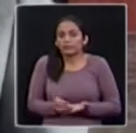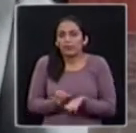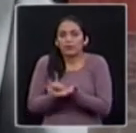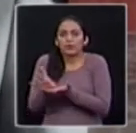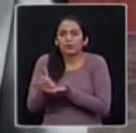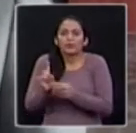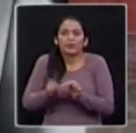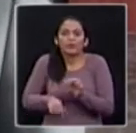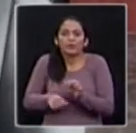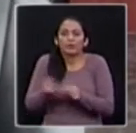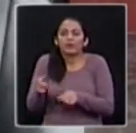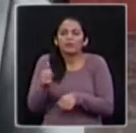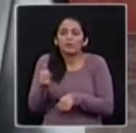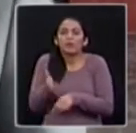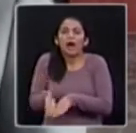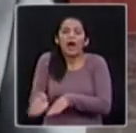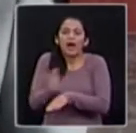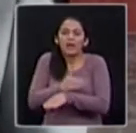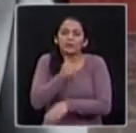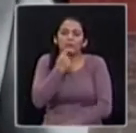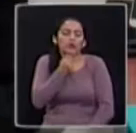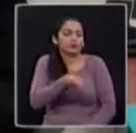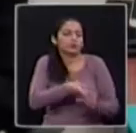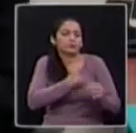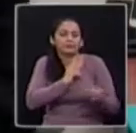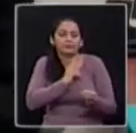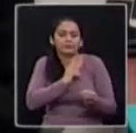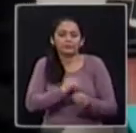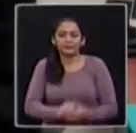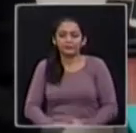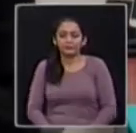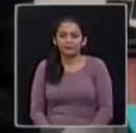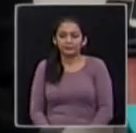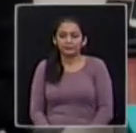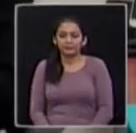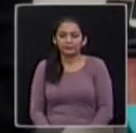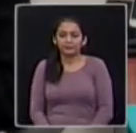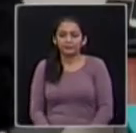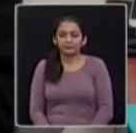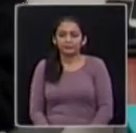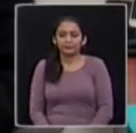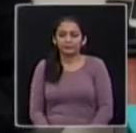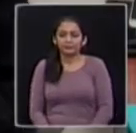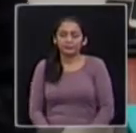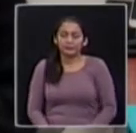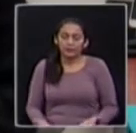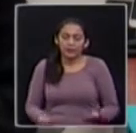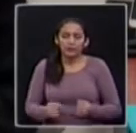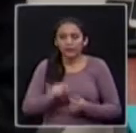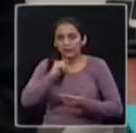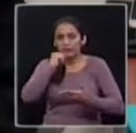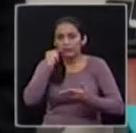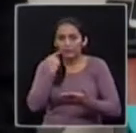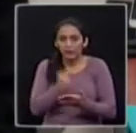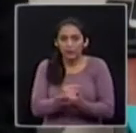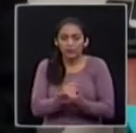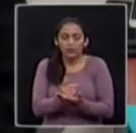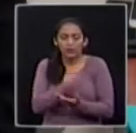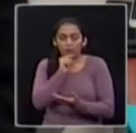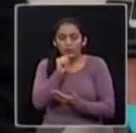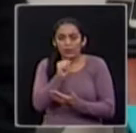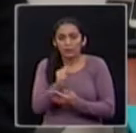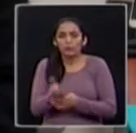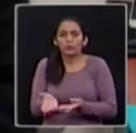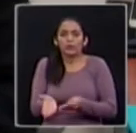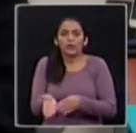procedía porque él ya había presentado su renuncia anteriormente. Yo creo que aquí hay un vacío legal, pero sí podríamos interpretar lo que existe la